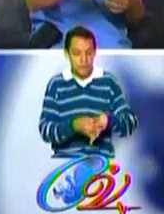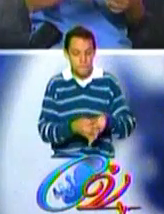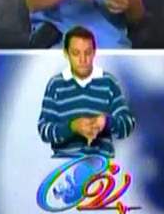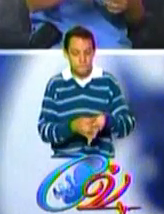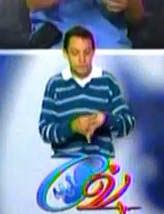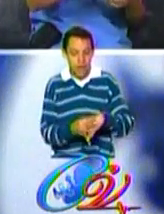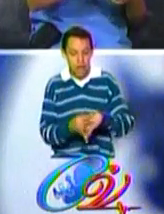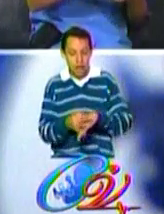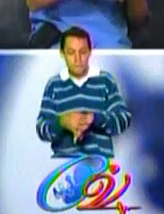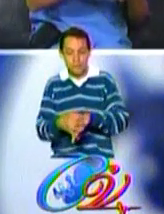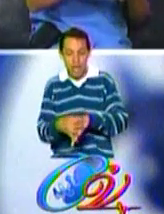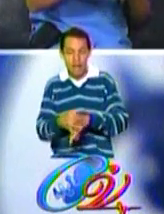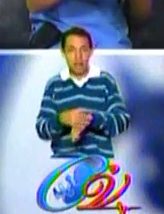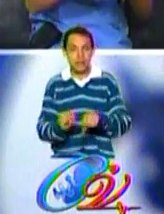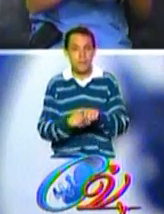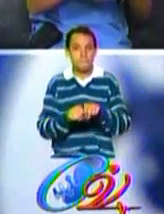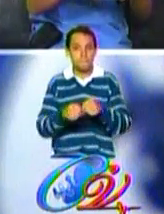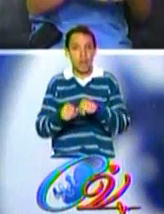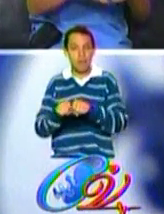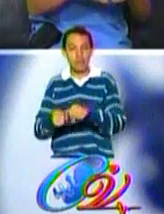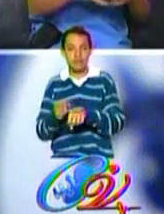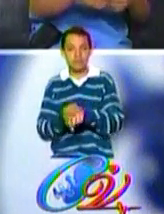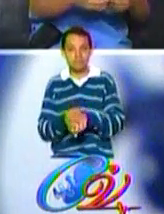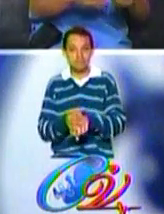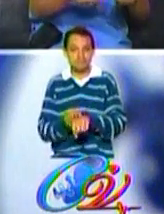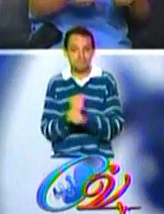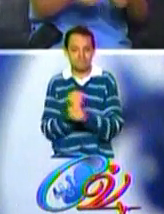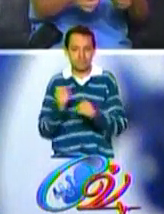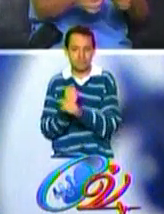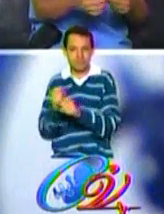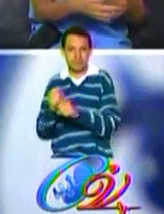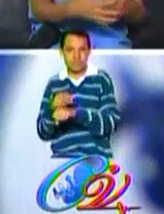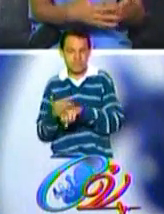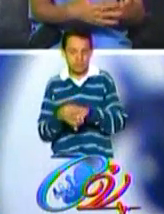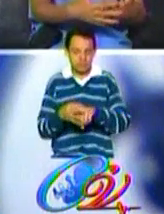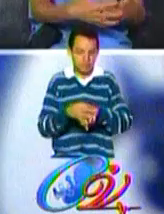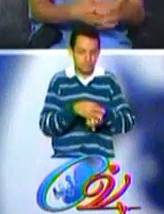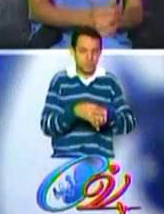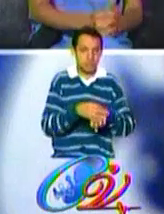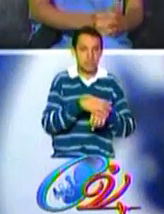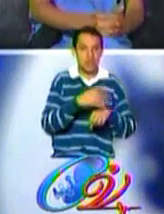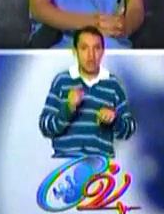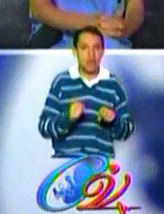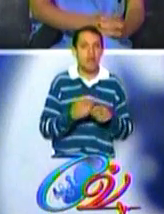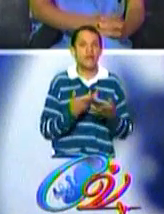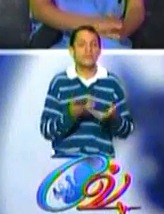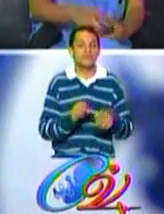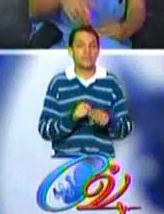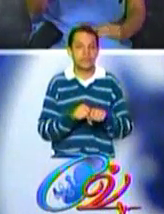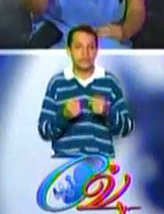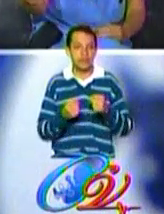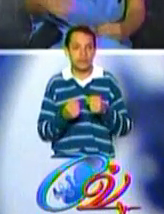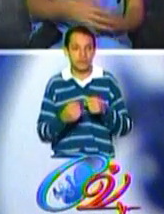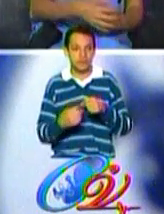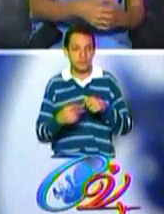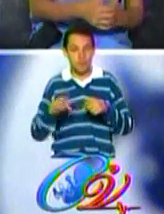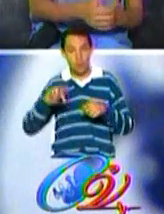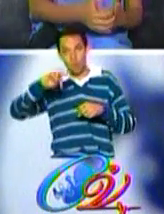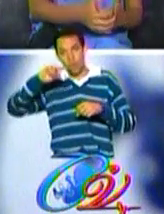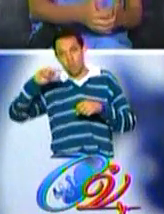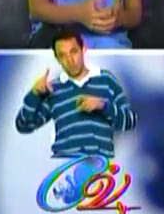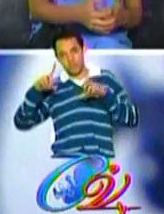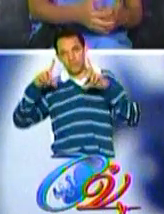se pasó al nervio porque está al lado, entonces hace toxicidad del nervio. En la siguiente